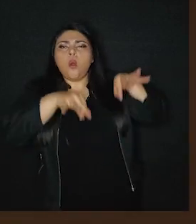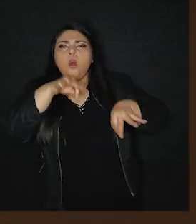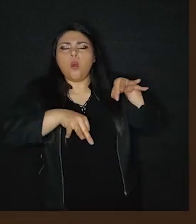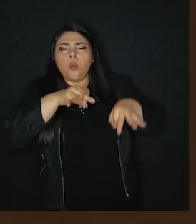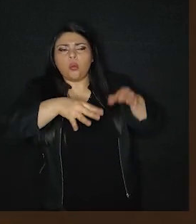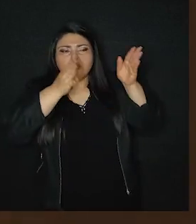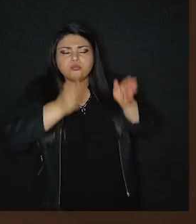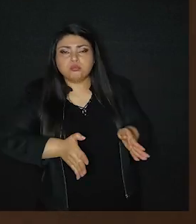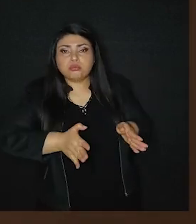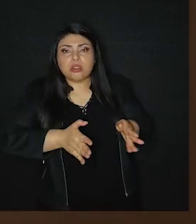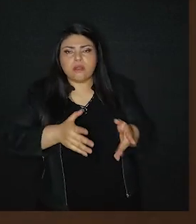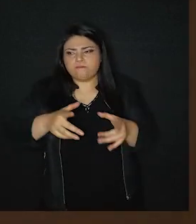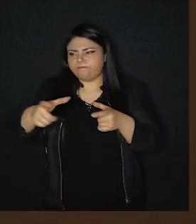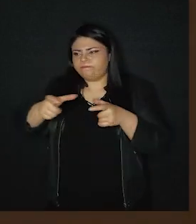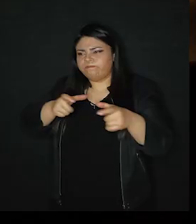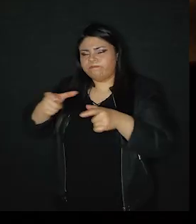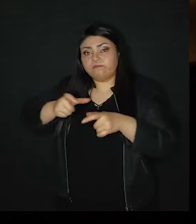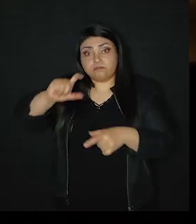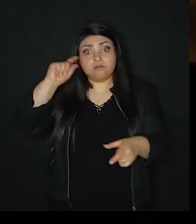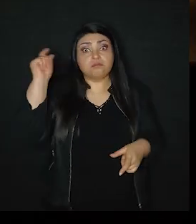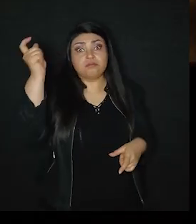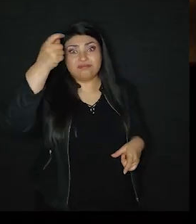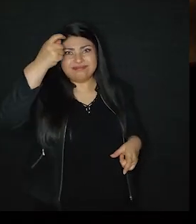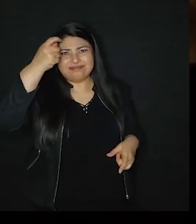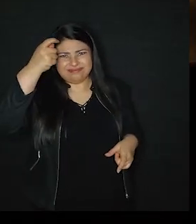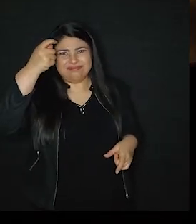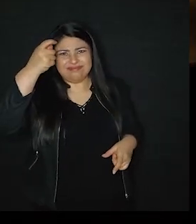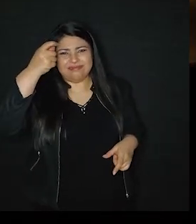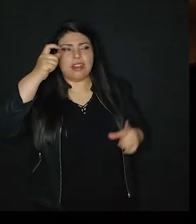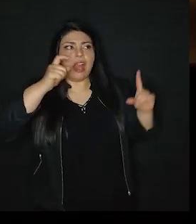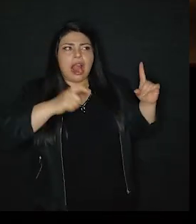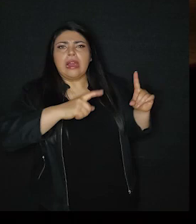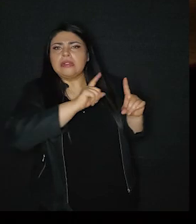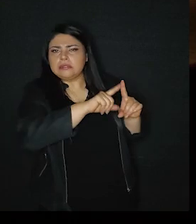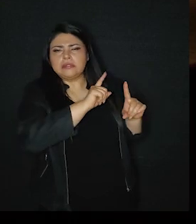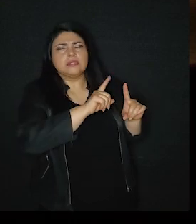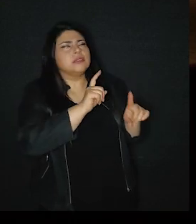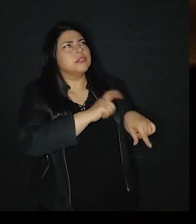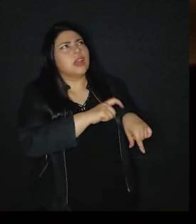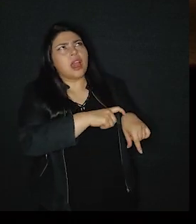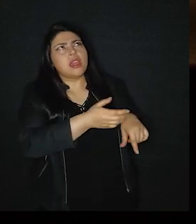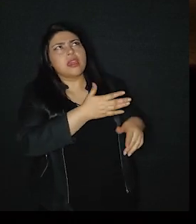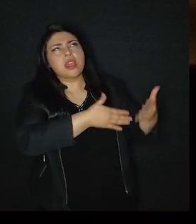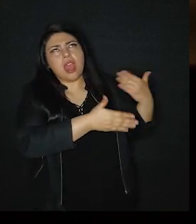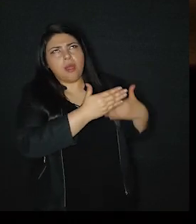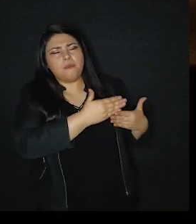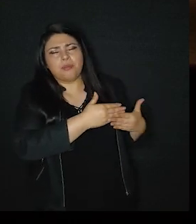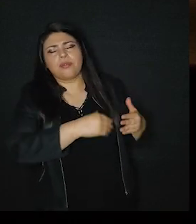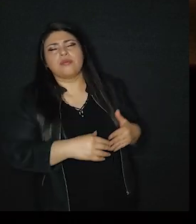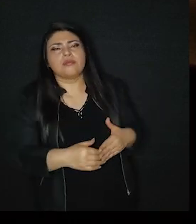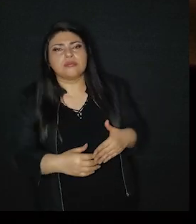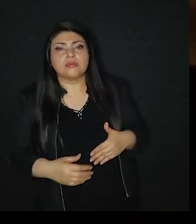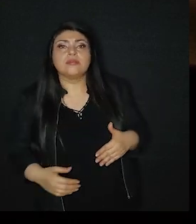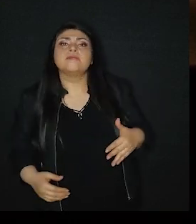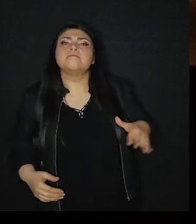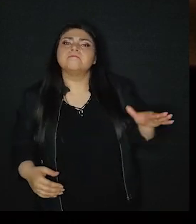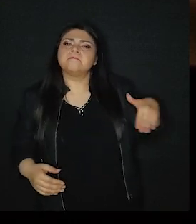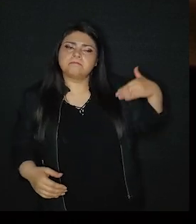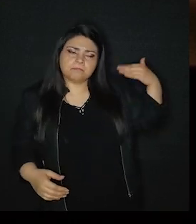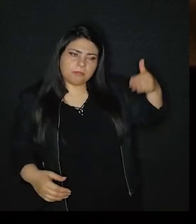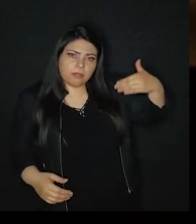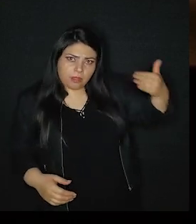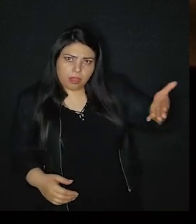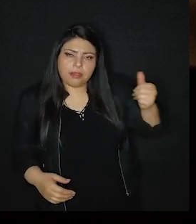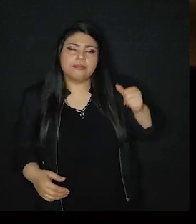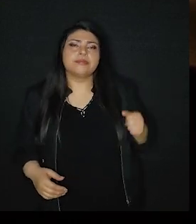en la época de del libertador del conquistador Moisés Josué Y luego las tribus como